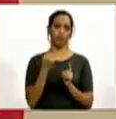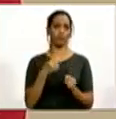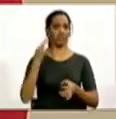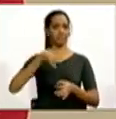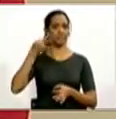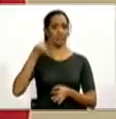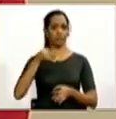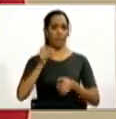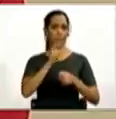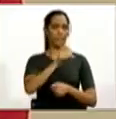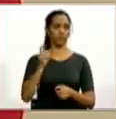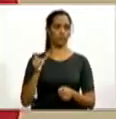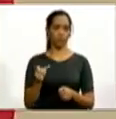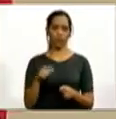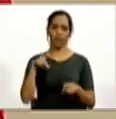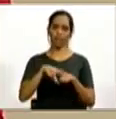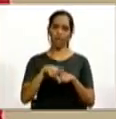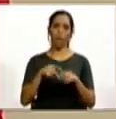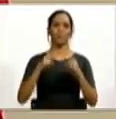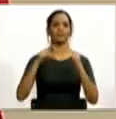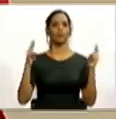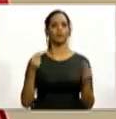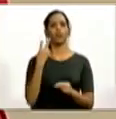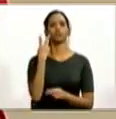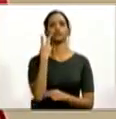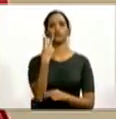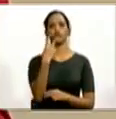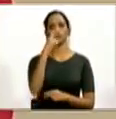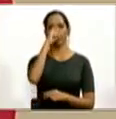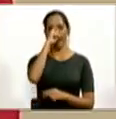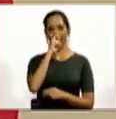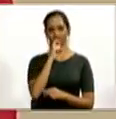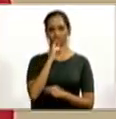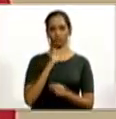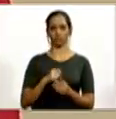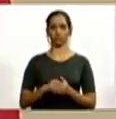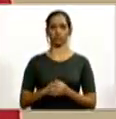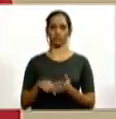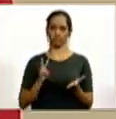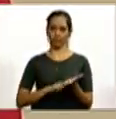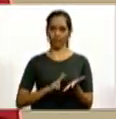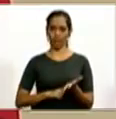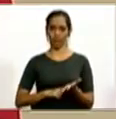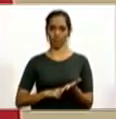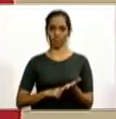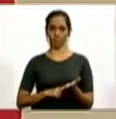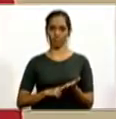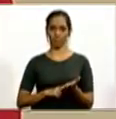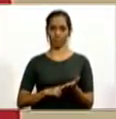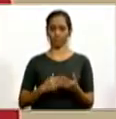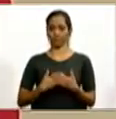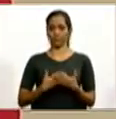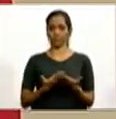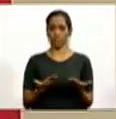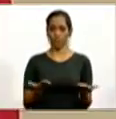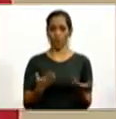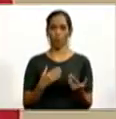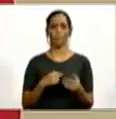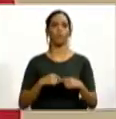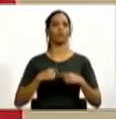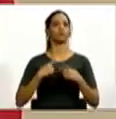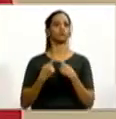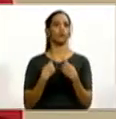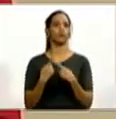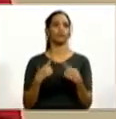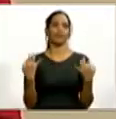de las personas afectadas por ese puente que hace 2 años, ¿verdad? Se dio por cuestiones